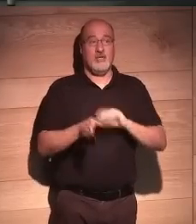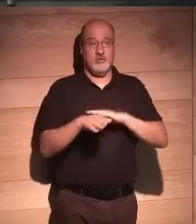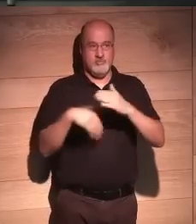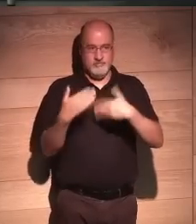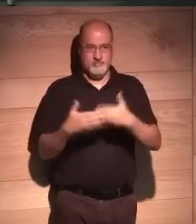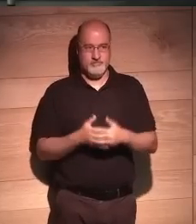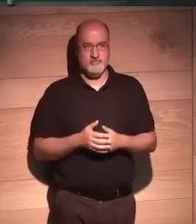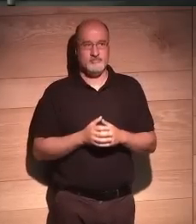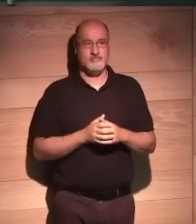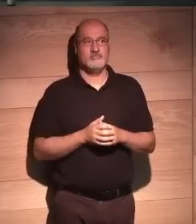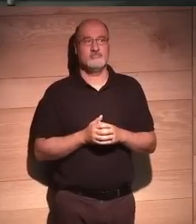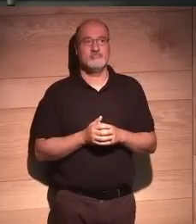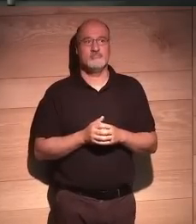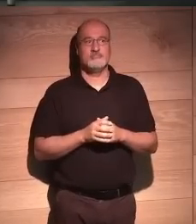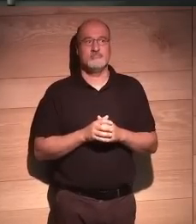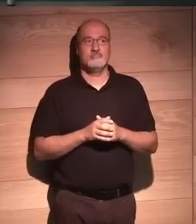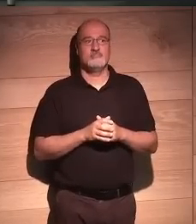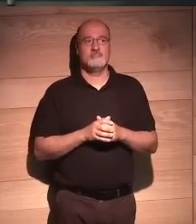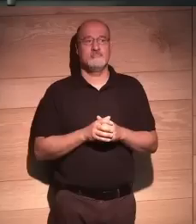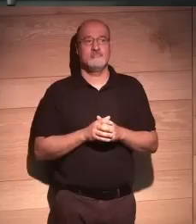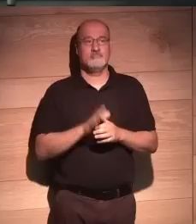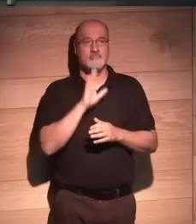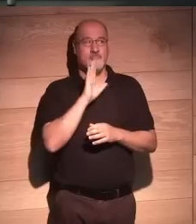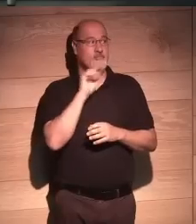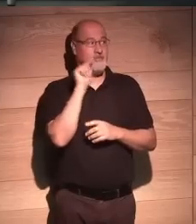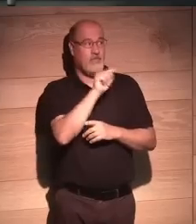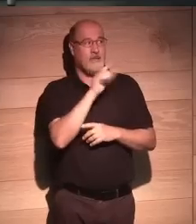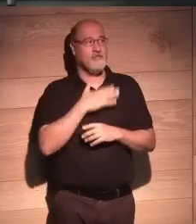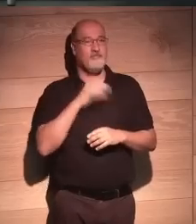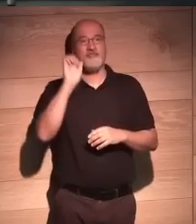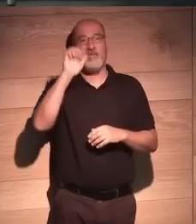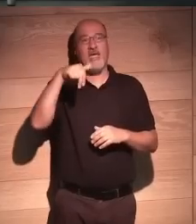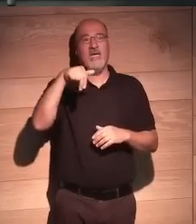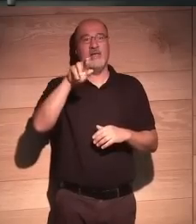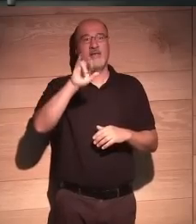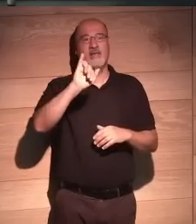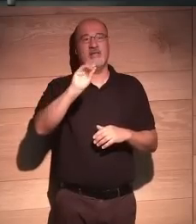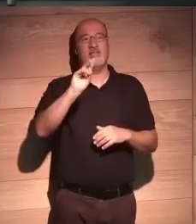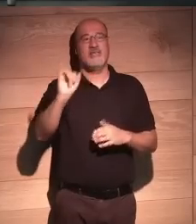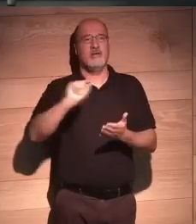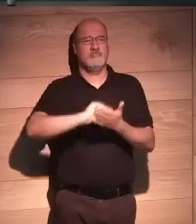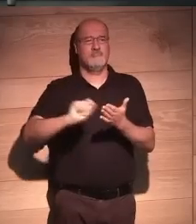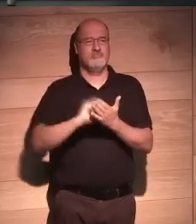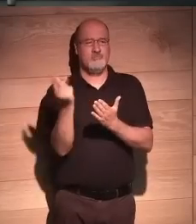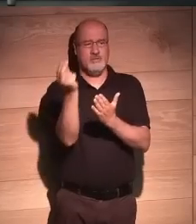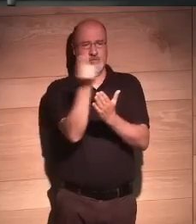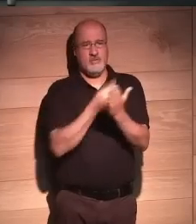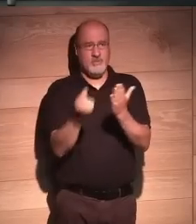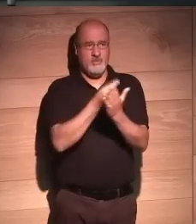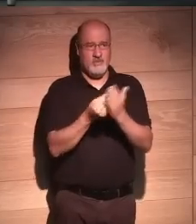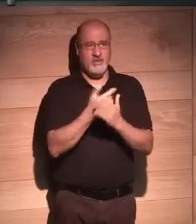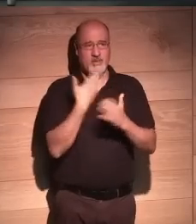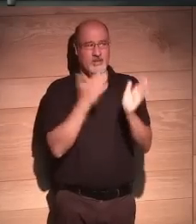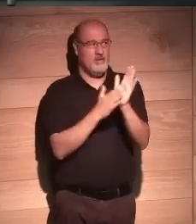que estemos atentos a todo esto que está haciendo Enrique, que sigue ahí trabajando No, arduamente, y por